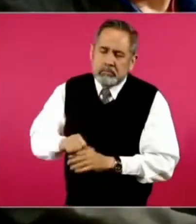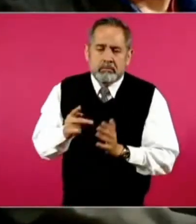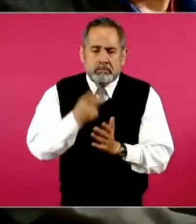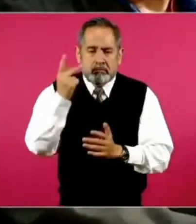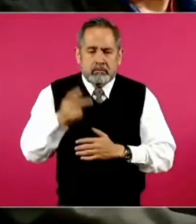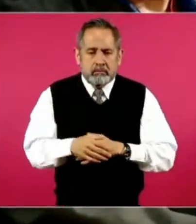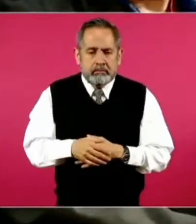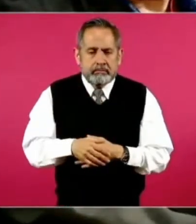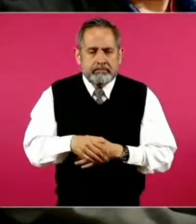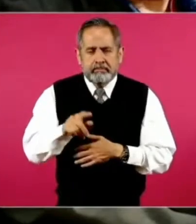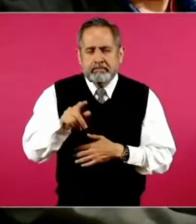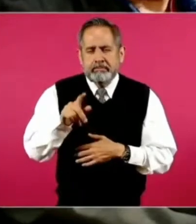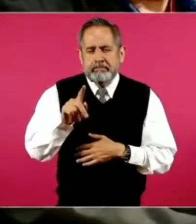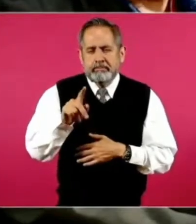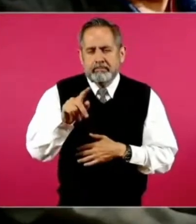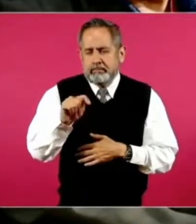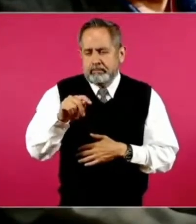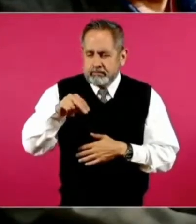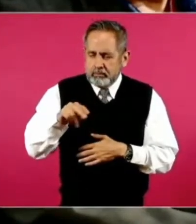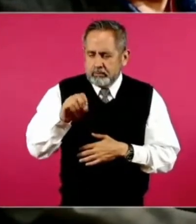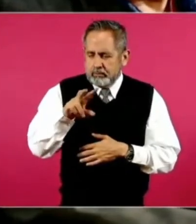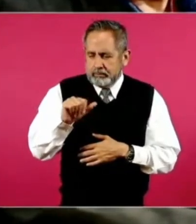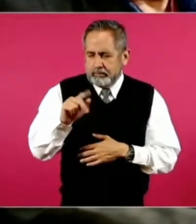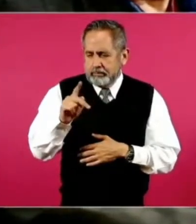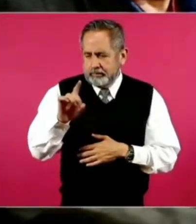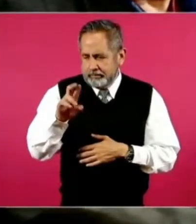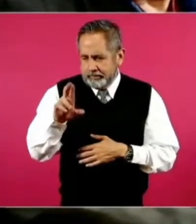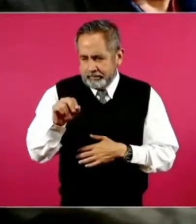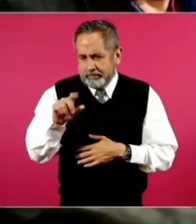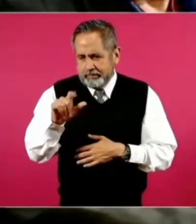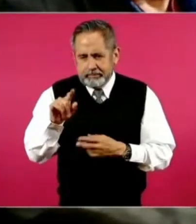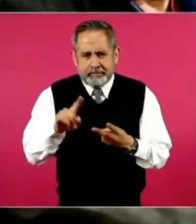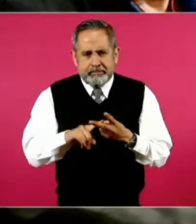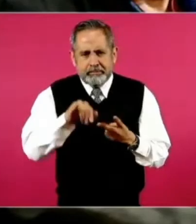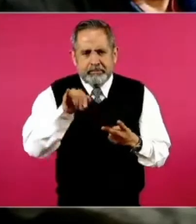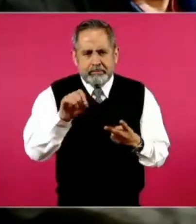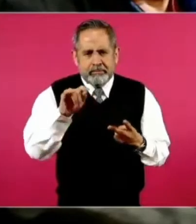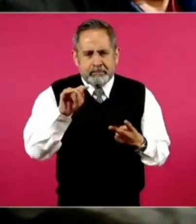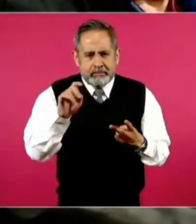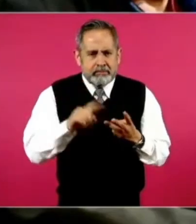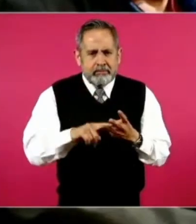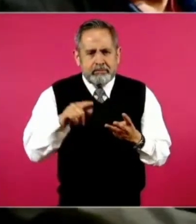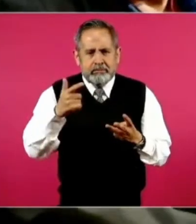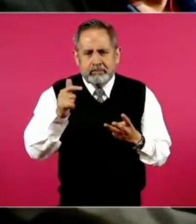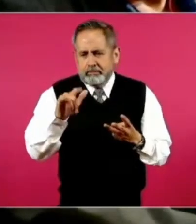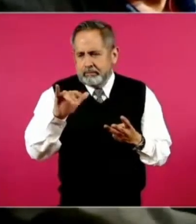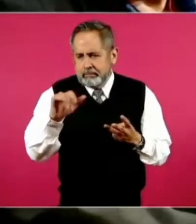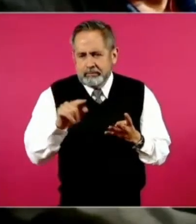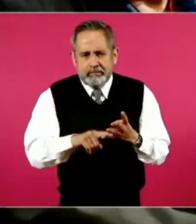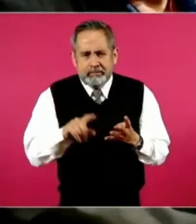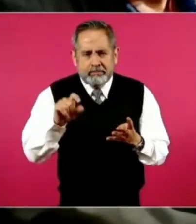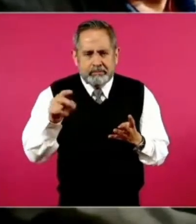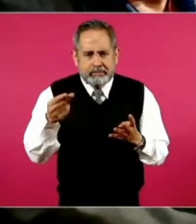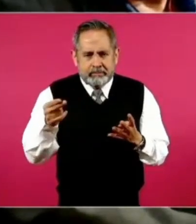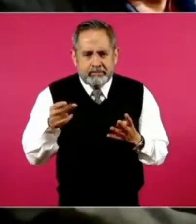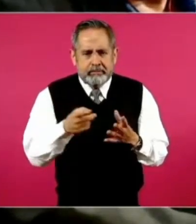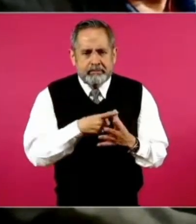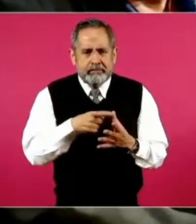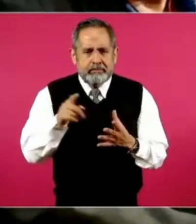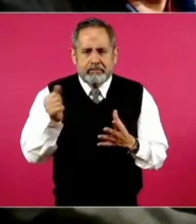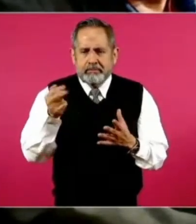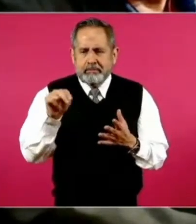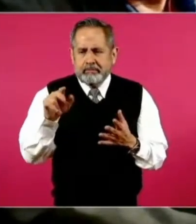Piedra Labrada, Nueva Piedra Labrada, Jolentón, Galicia, 20 de noviembre,